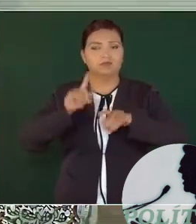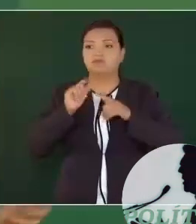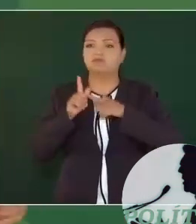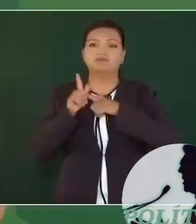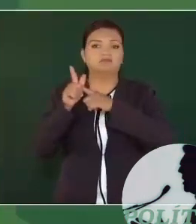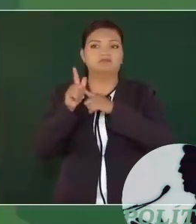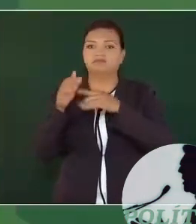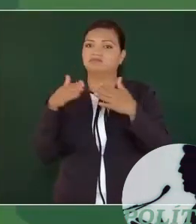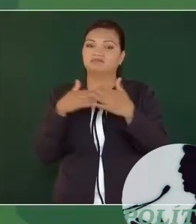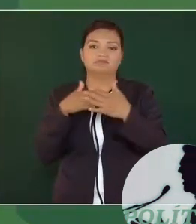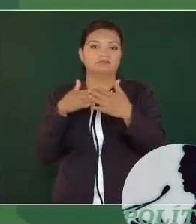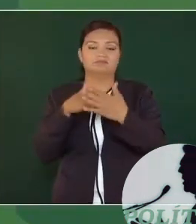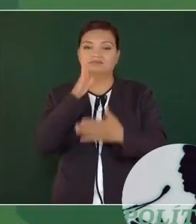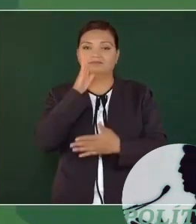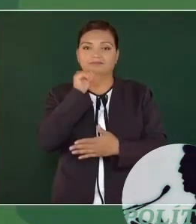avanzaba,